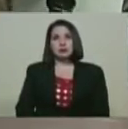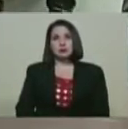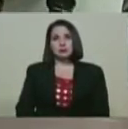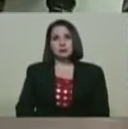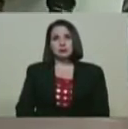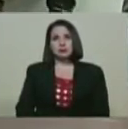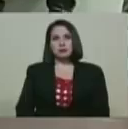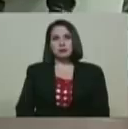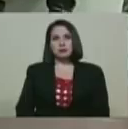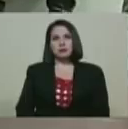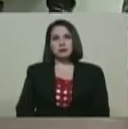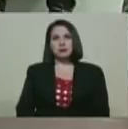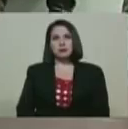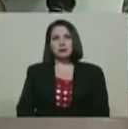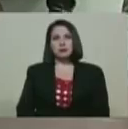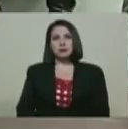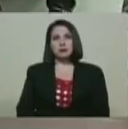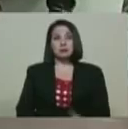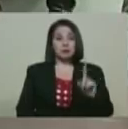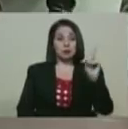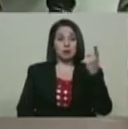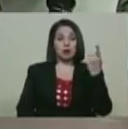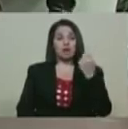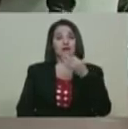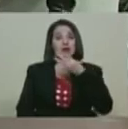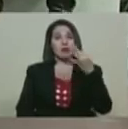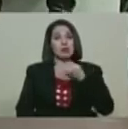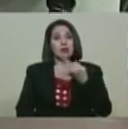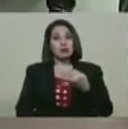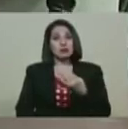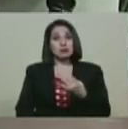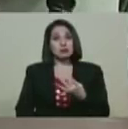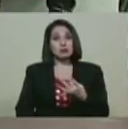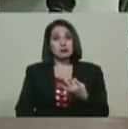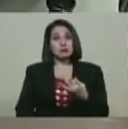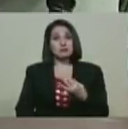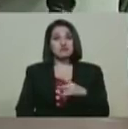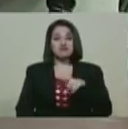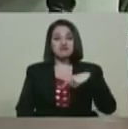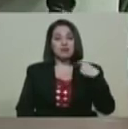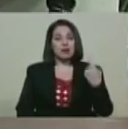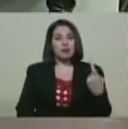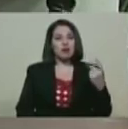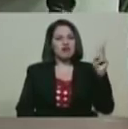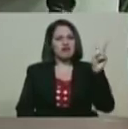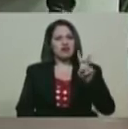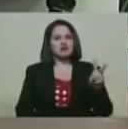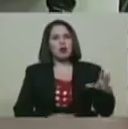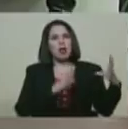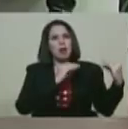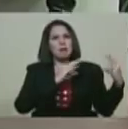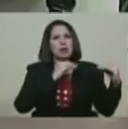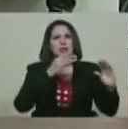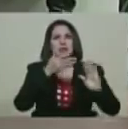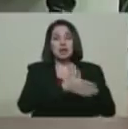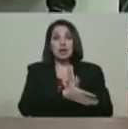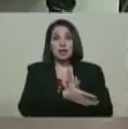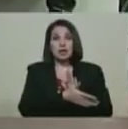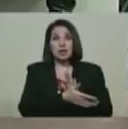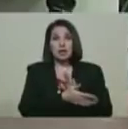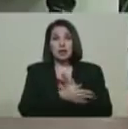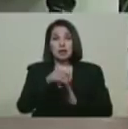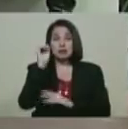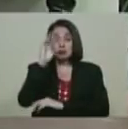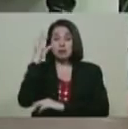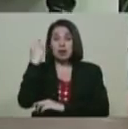moneda y la cara de la Venezuela de la Esperanza hoy también se instaló. La Asamblea Nacional